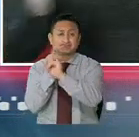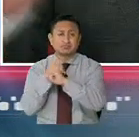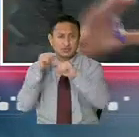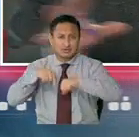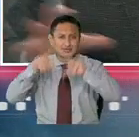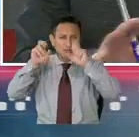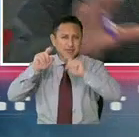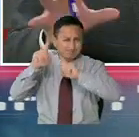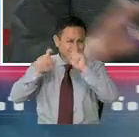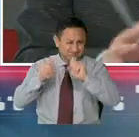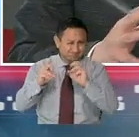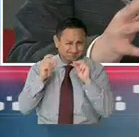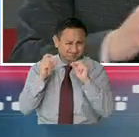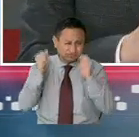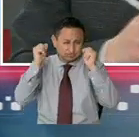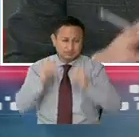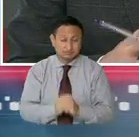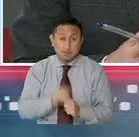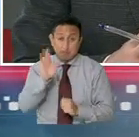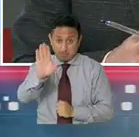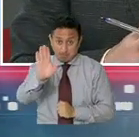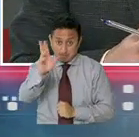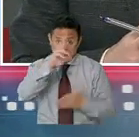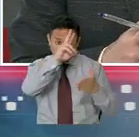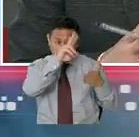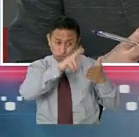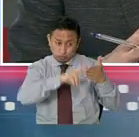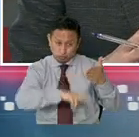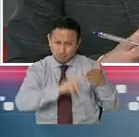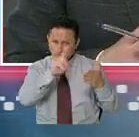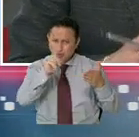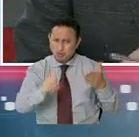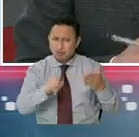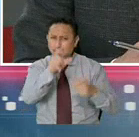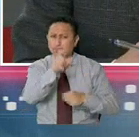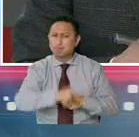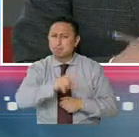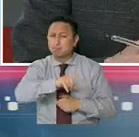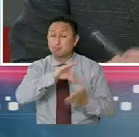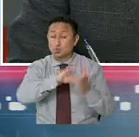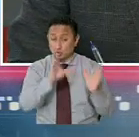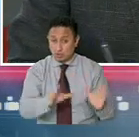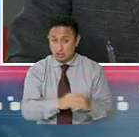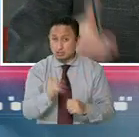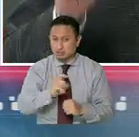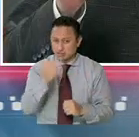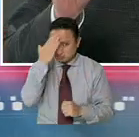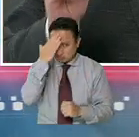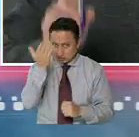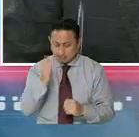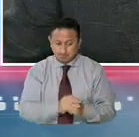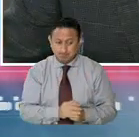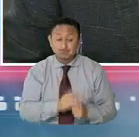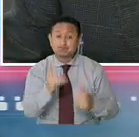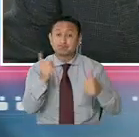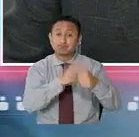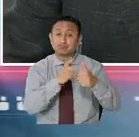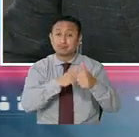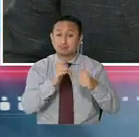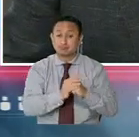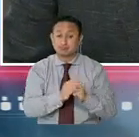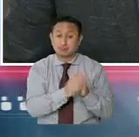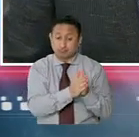rápidos, y le voy a leer así porque son temas rápidos en los cuales la ciudadanía evidentemente necesita saber. El periodo